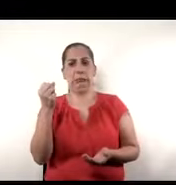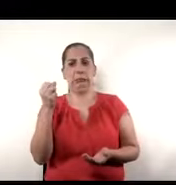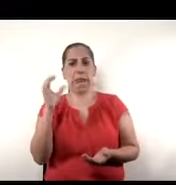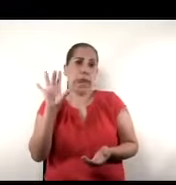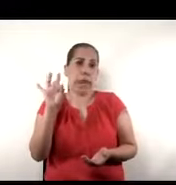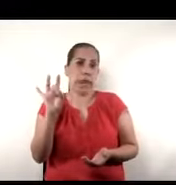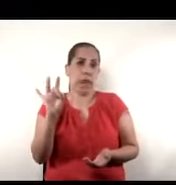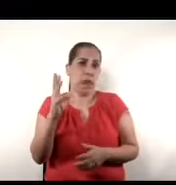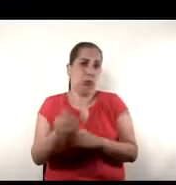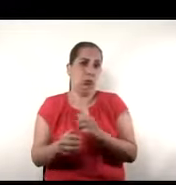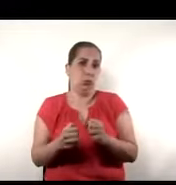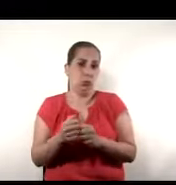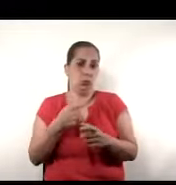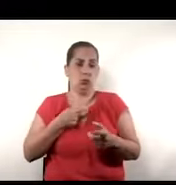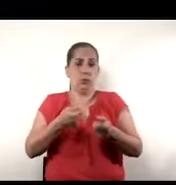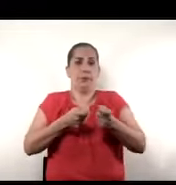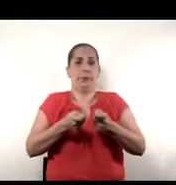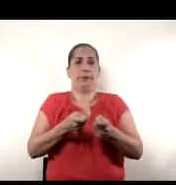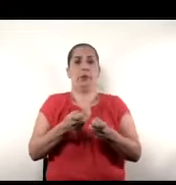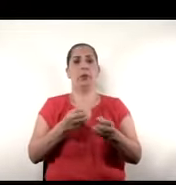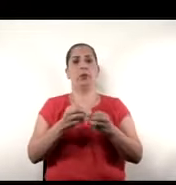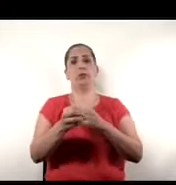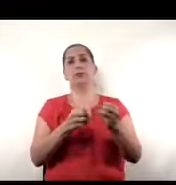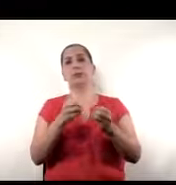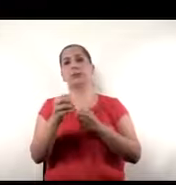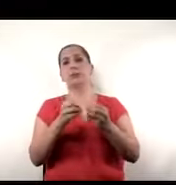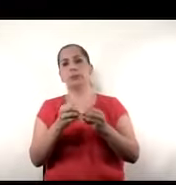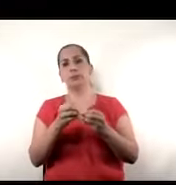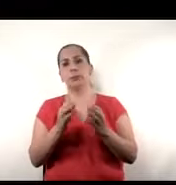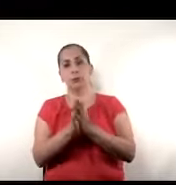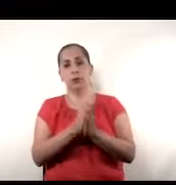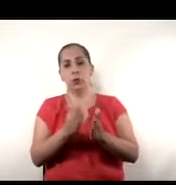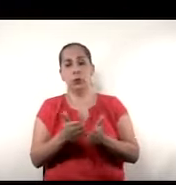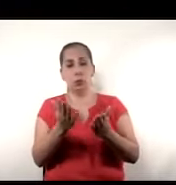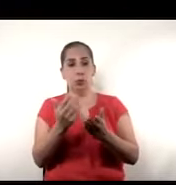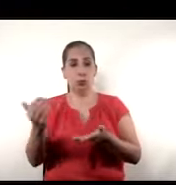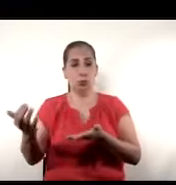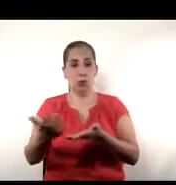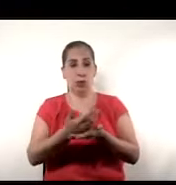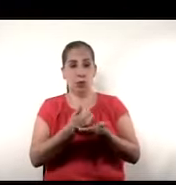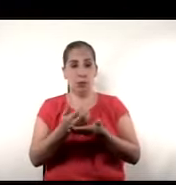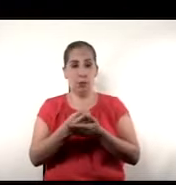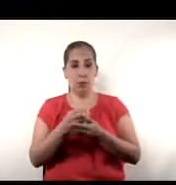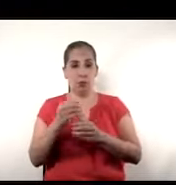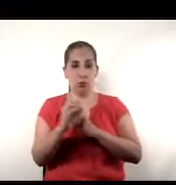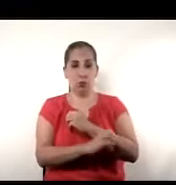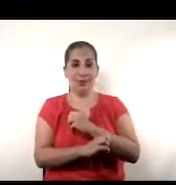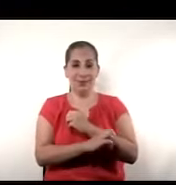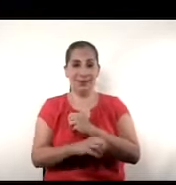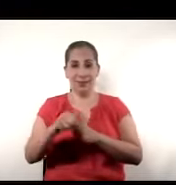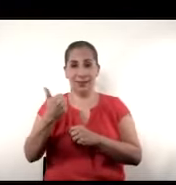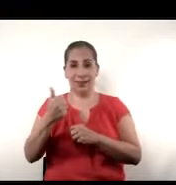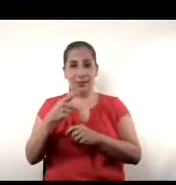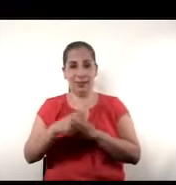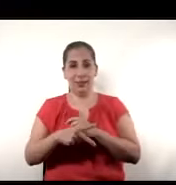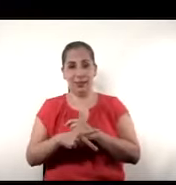17, 18 años, dirigí la oficina de promoción de inversión extranjera de CINDE en Nueva